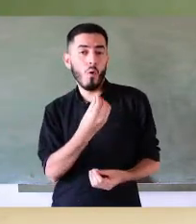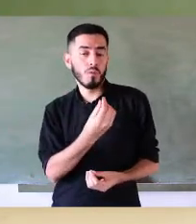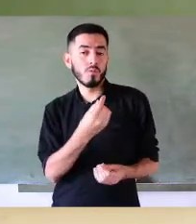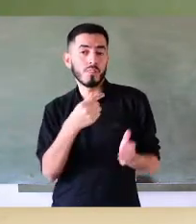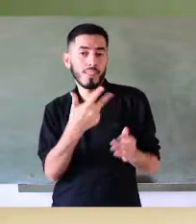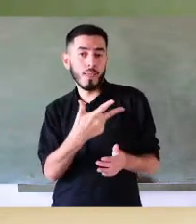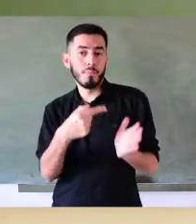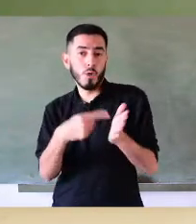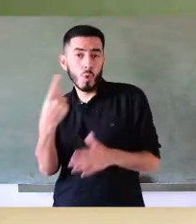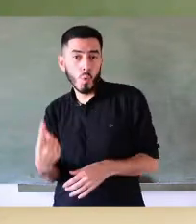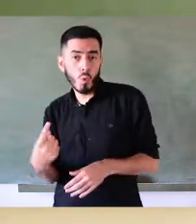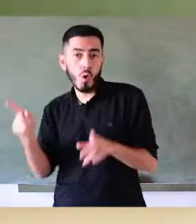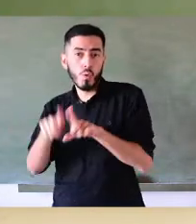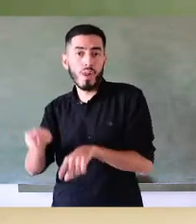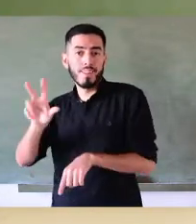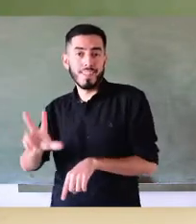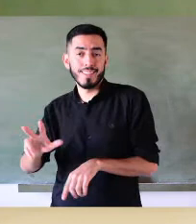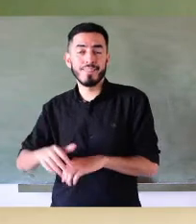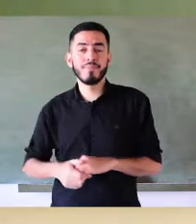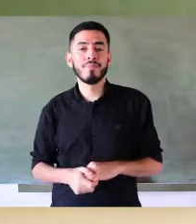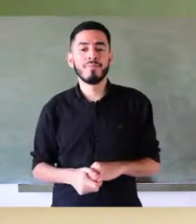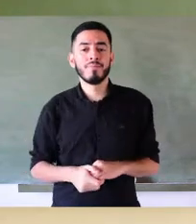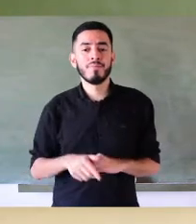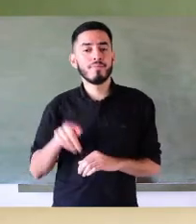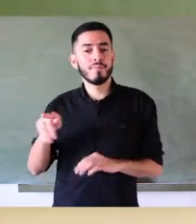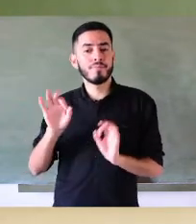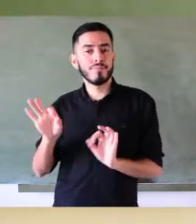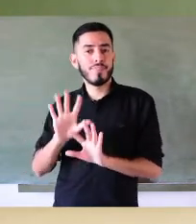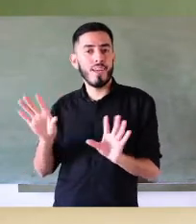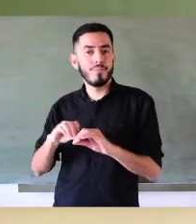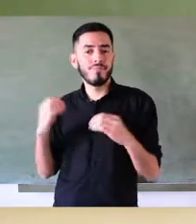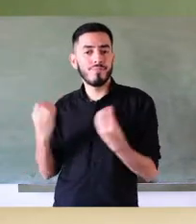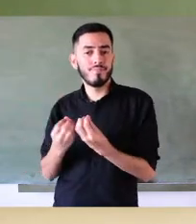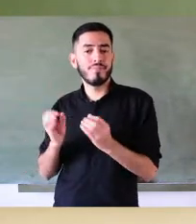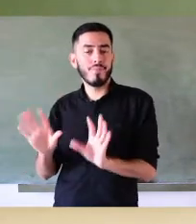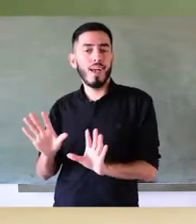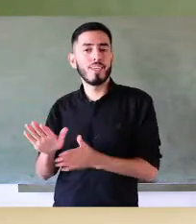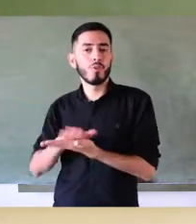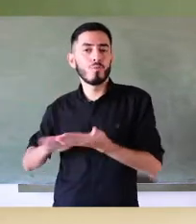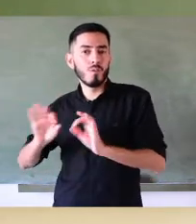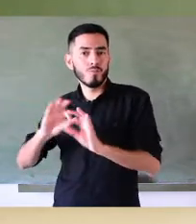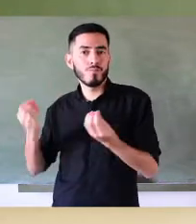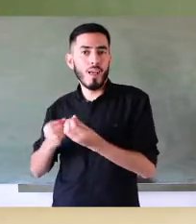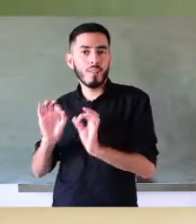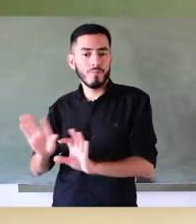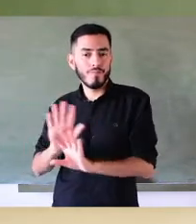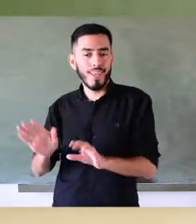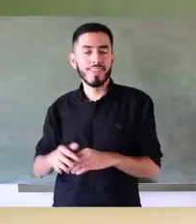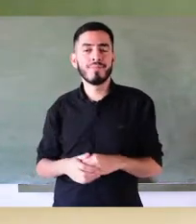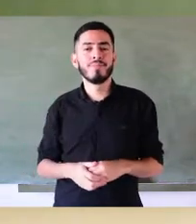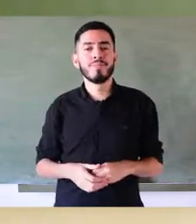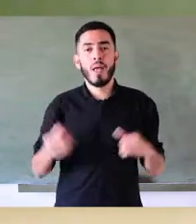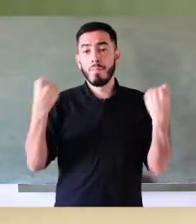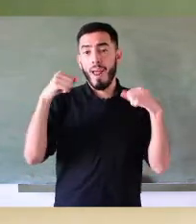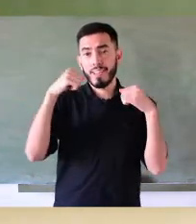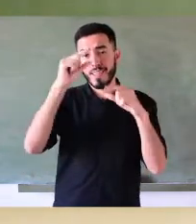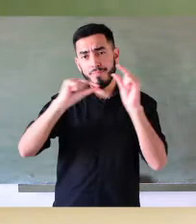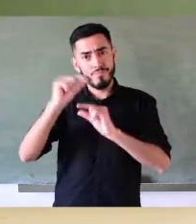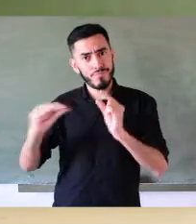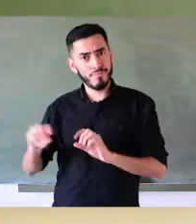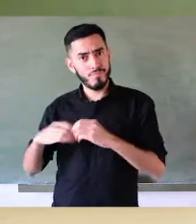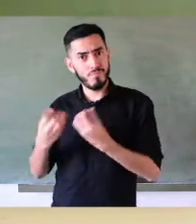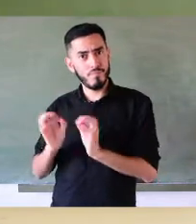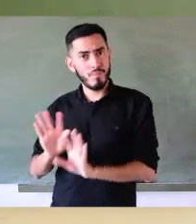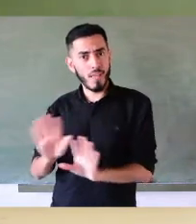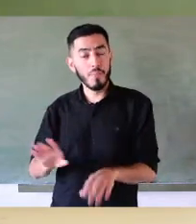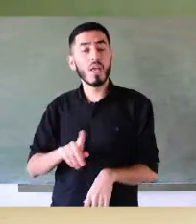por lo tanto, 3 por 1, 3. Con esto obtuvimos el resultado de nuestro ejercicio combinado.